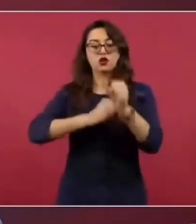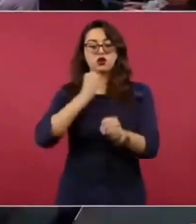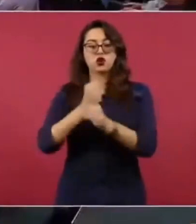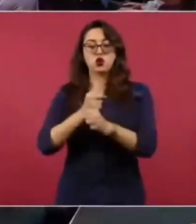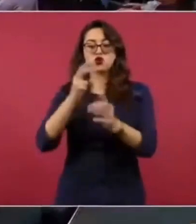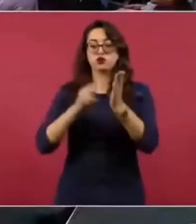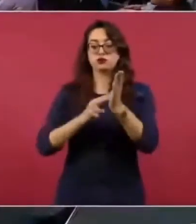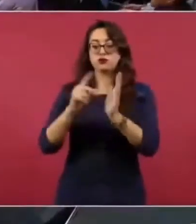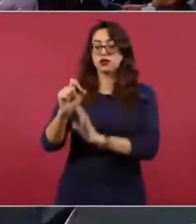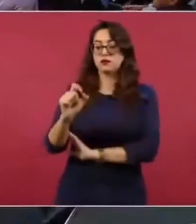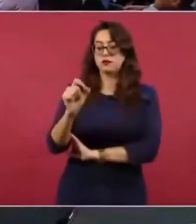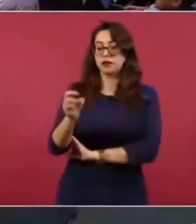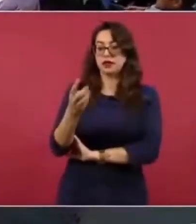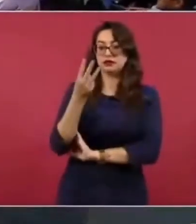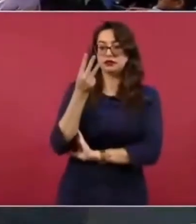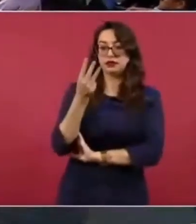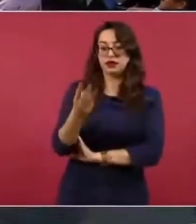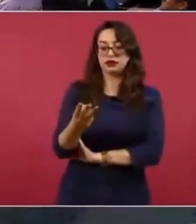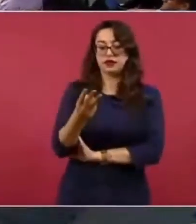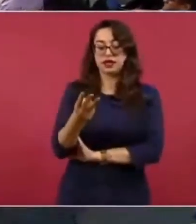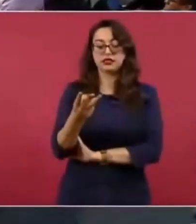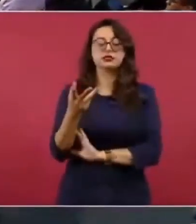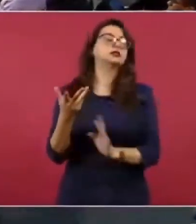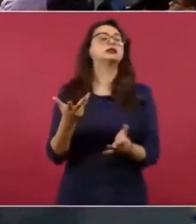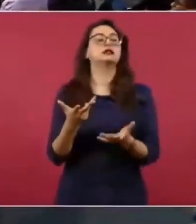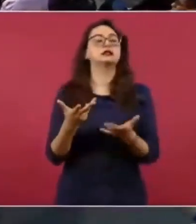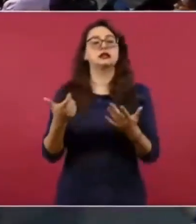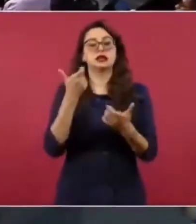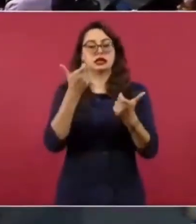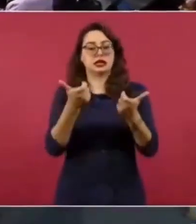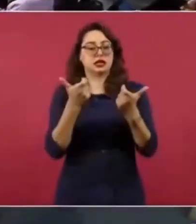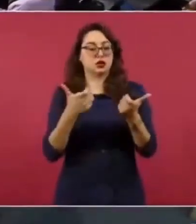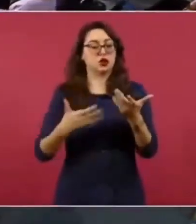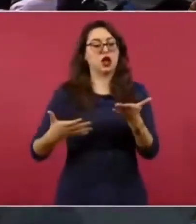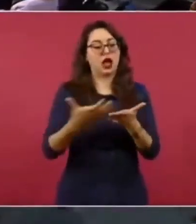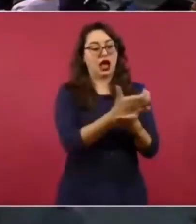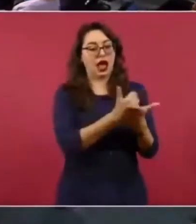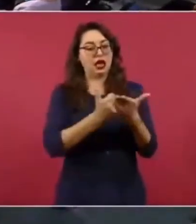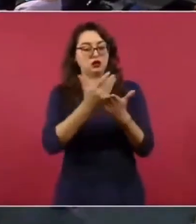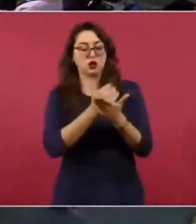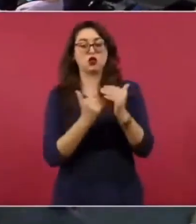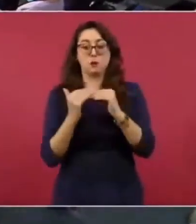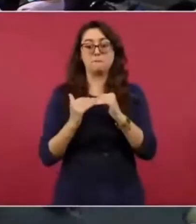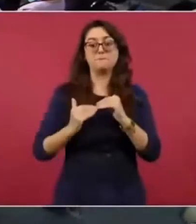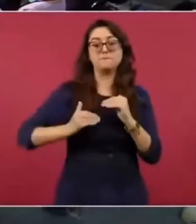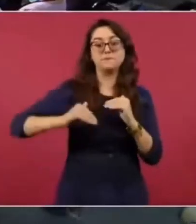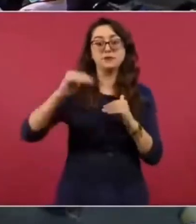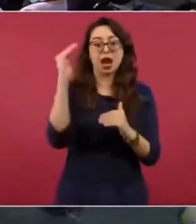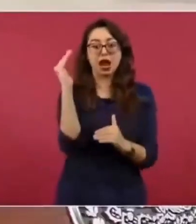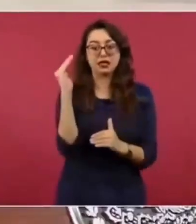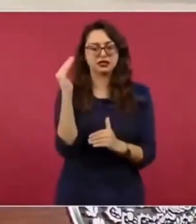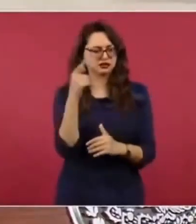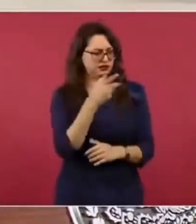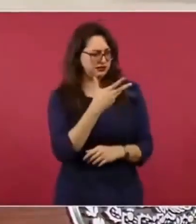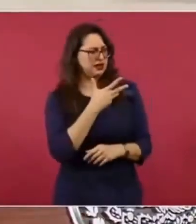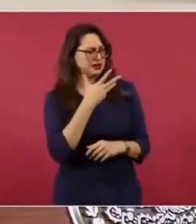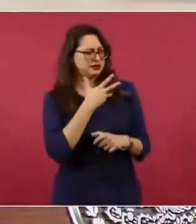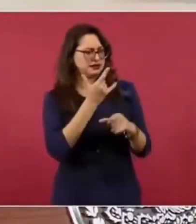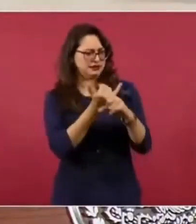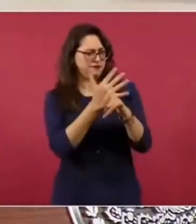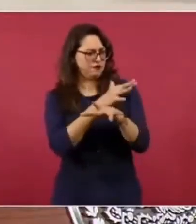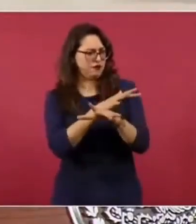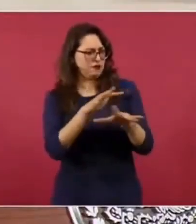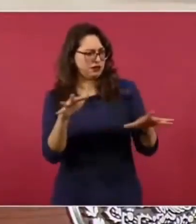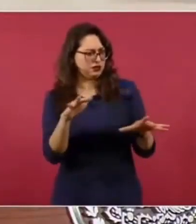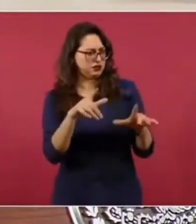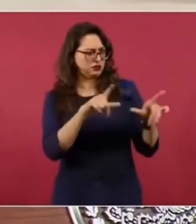a ver, ¿por qué no pones la gráfica del promedio de sueldo de los trabajadores al servicio